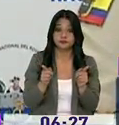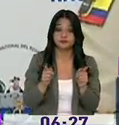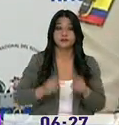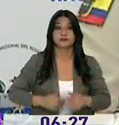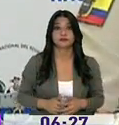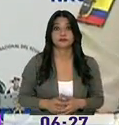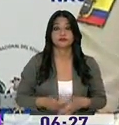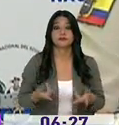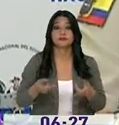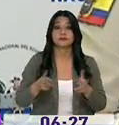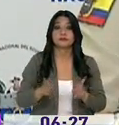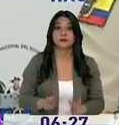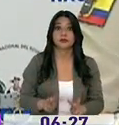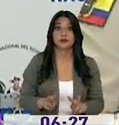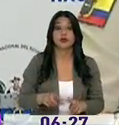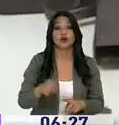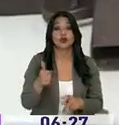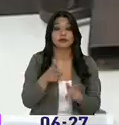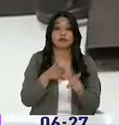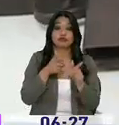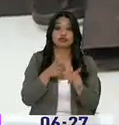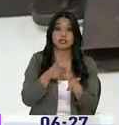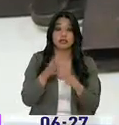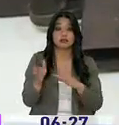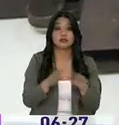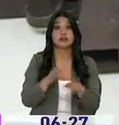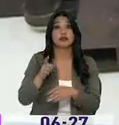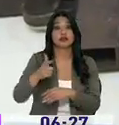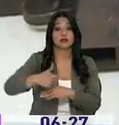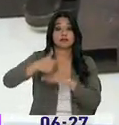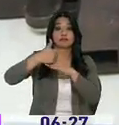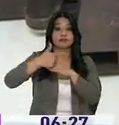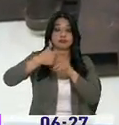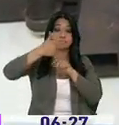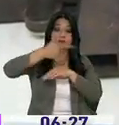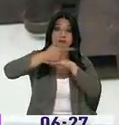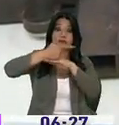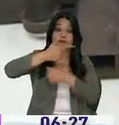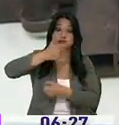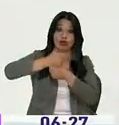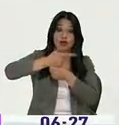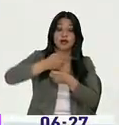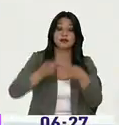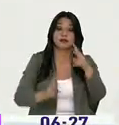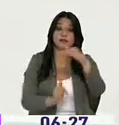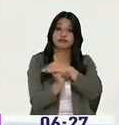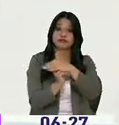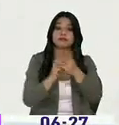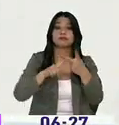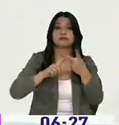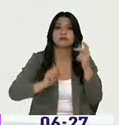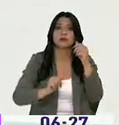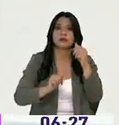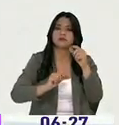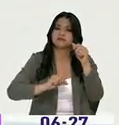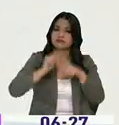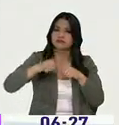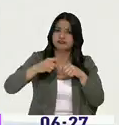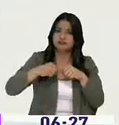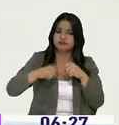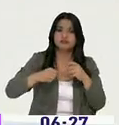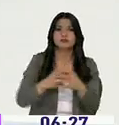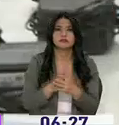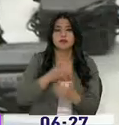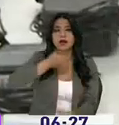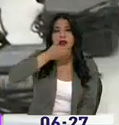un arma de fuego tipo subfusil, un arma de fuego tipo pistola, alimentadoras, cartuchos, radios